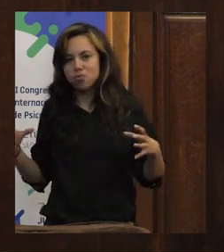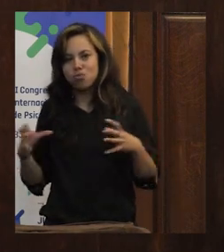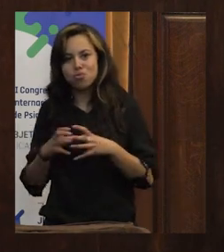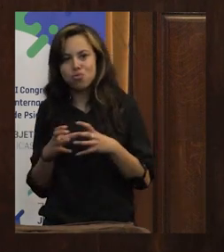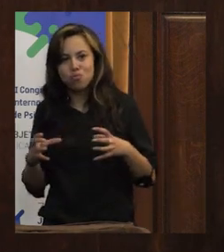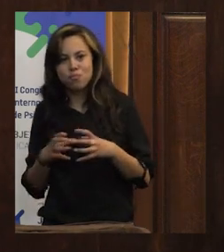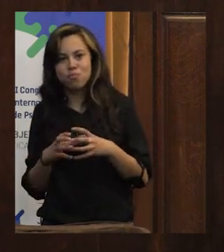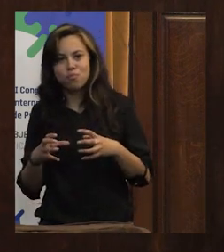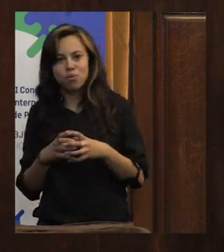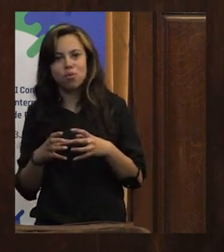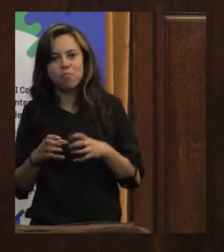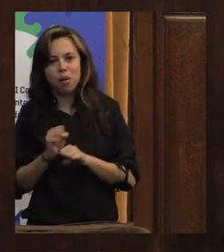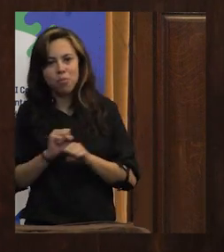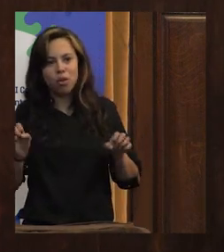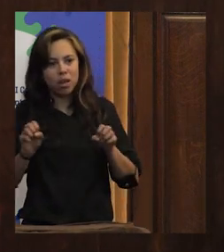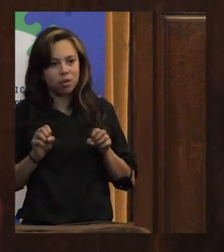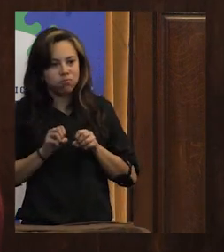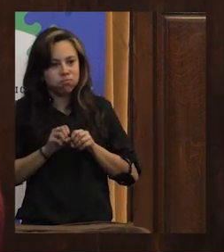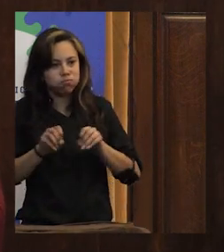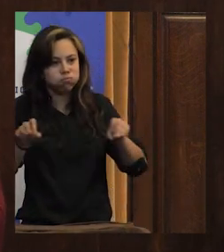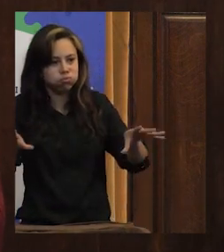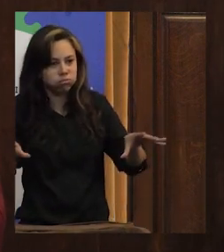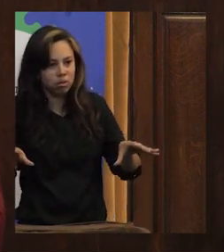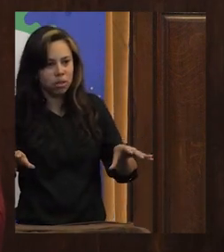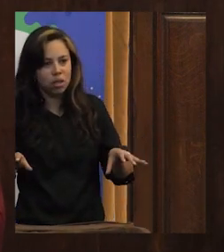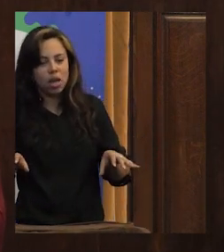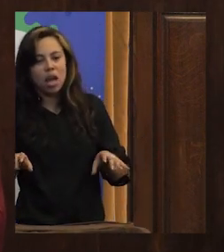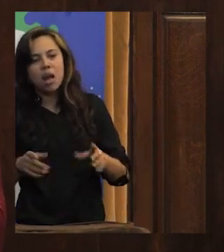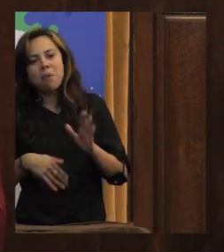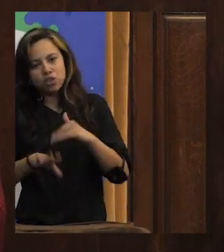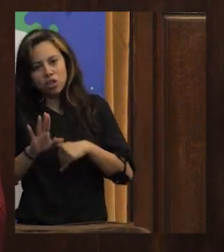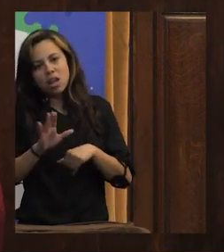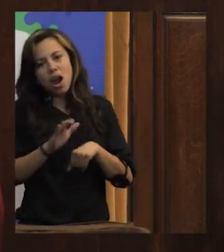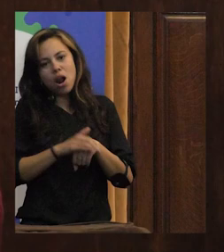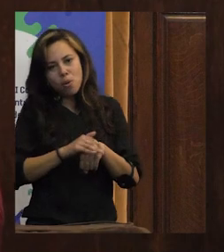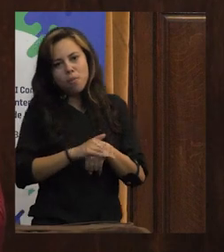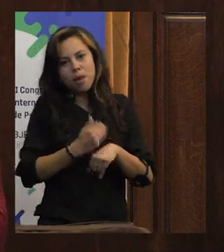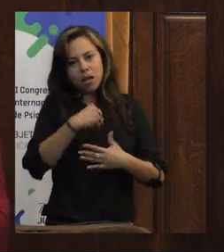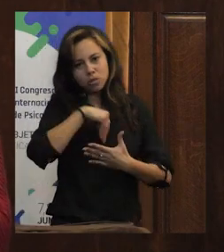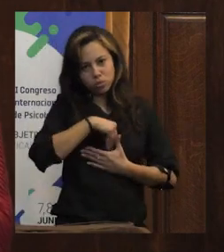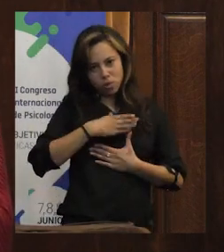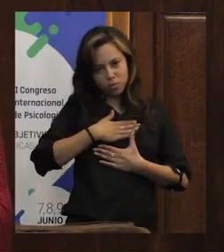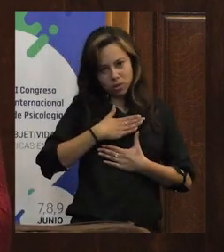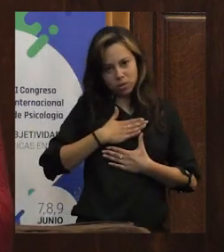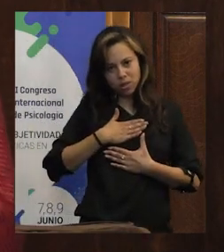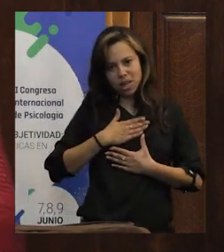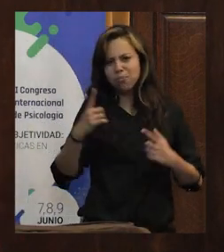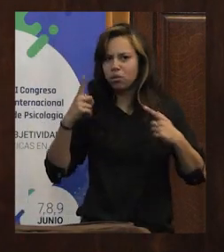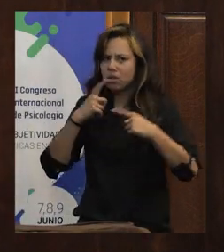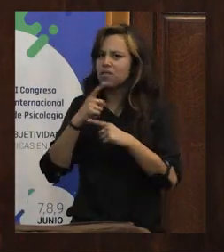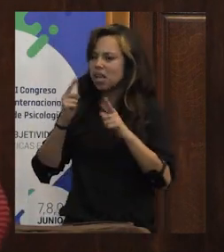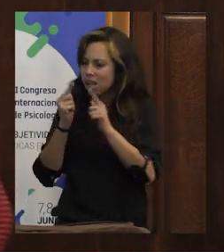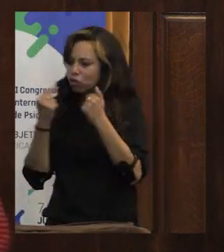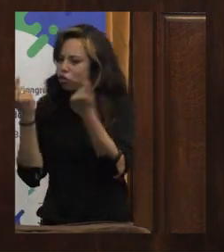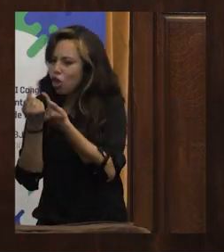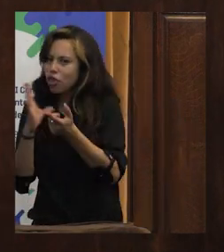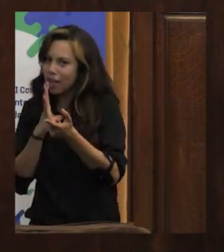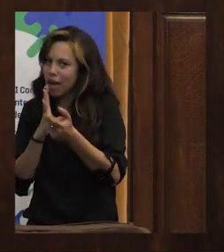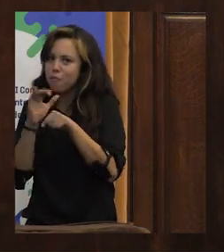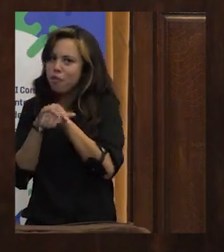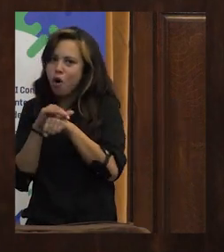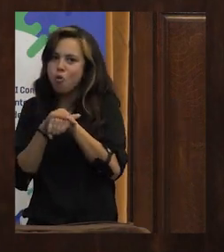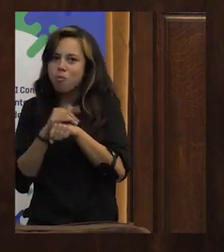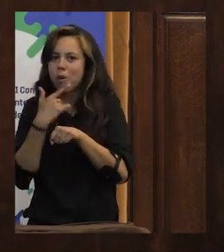cosas muy duras ocurriendo, porque en general nosotros llevamos la culpa